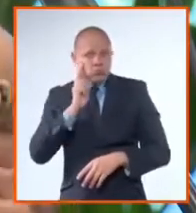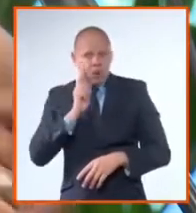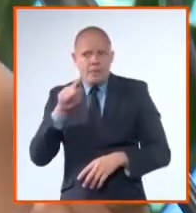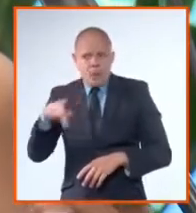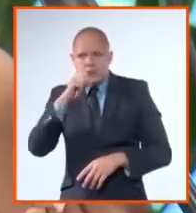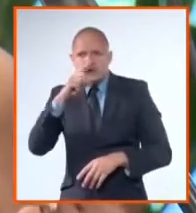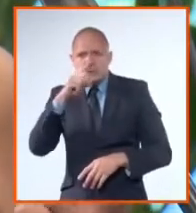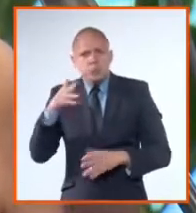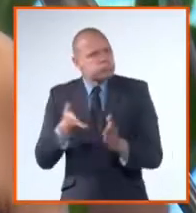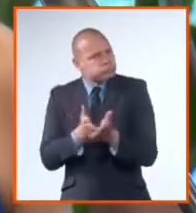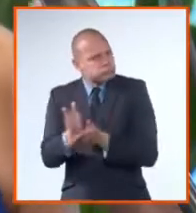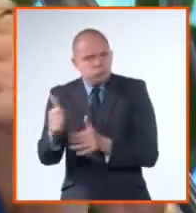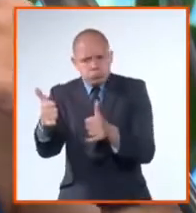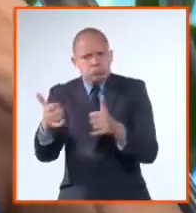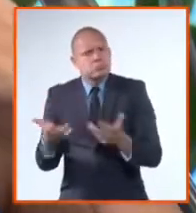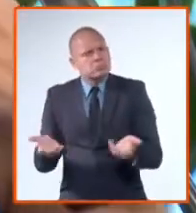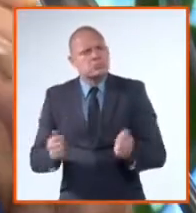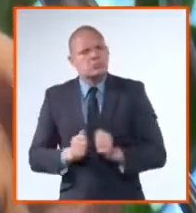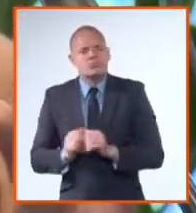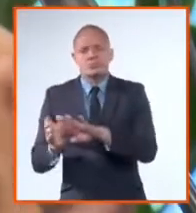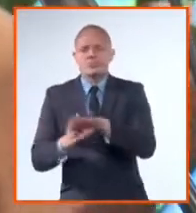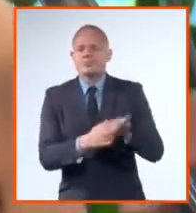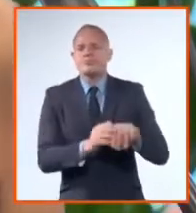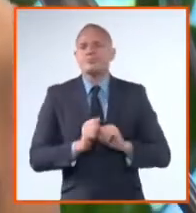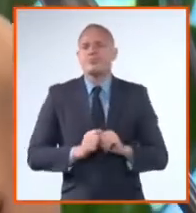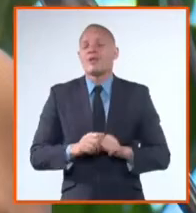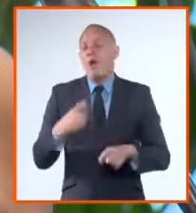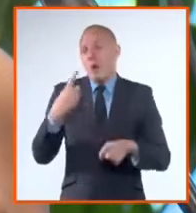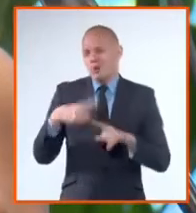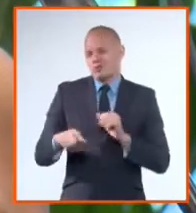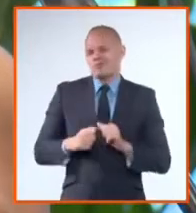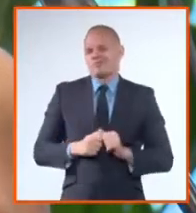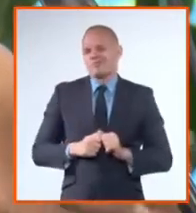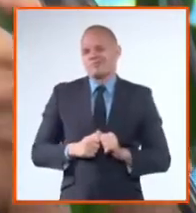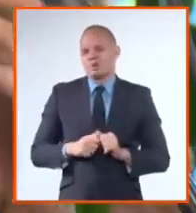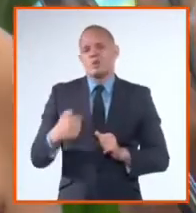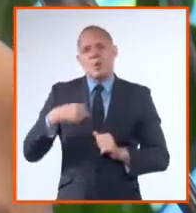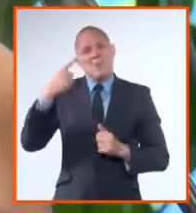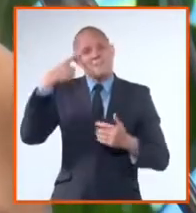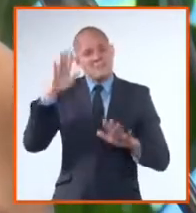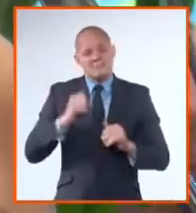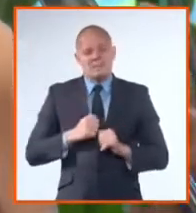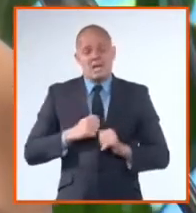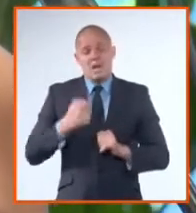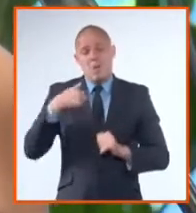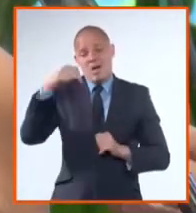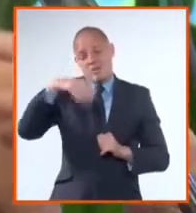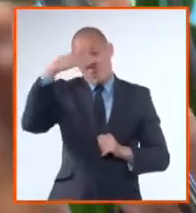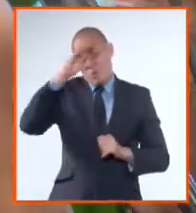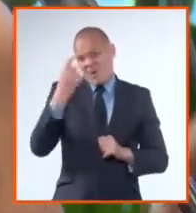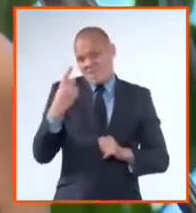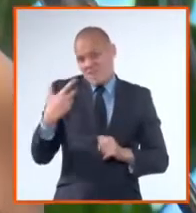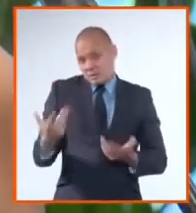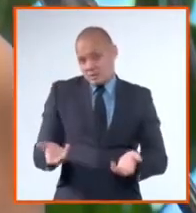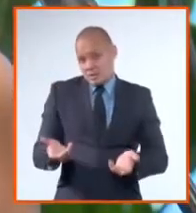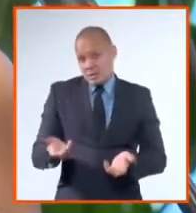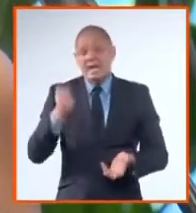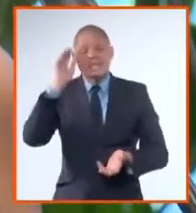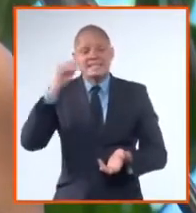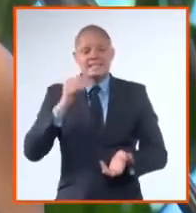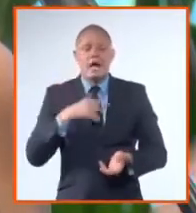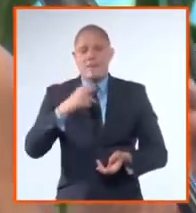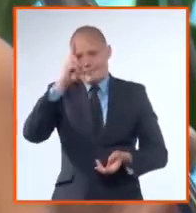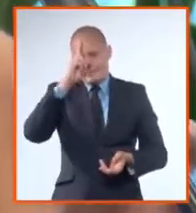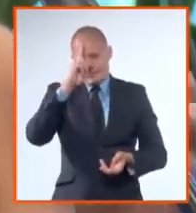la información médica. Yo creo que eso nos ha quedado mal, y nosotros no tenemos las historias clínicas digitales, las imágenes informatizadas,